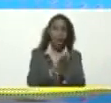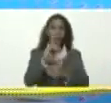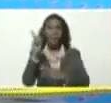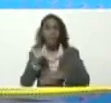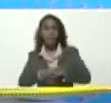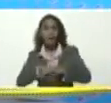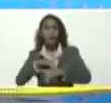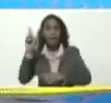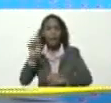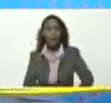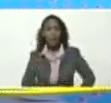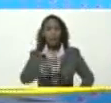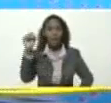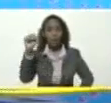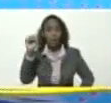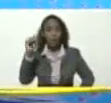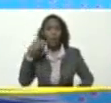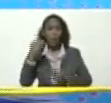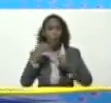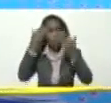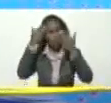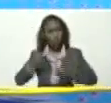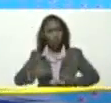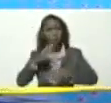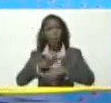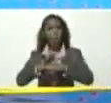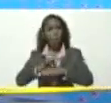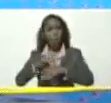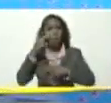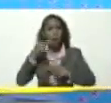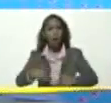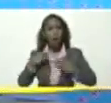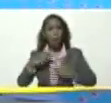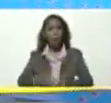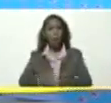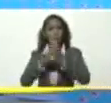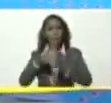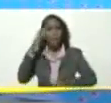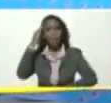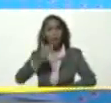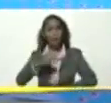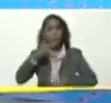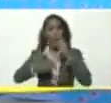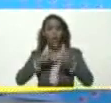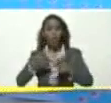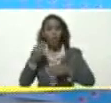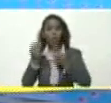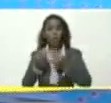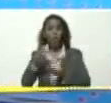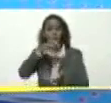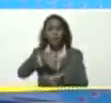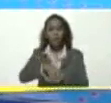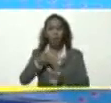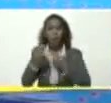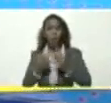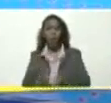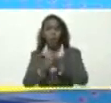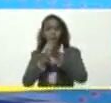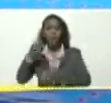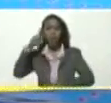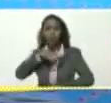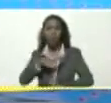libertador? Como ser humano, como líder militar, como líder político, como estadista, como líder